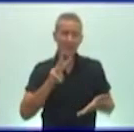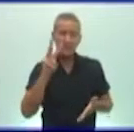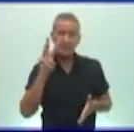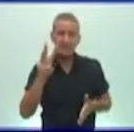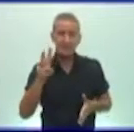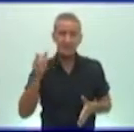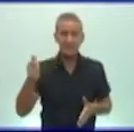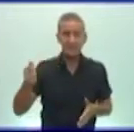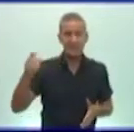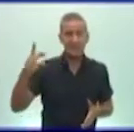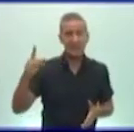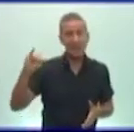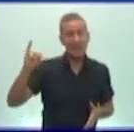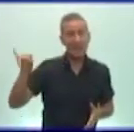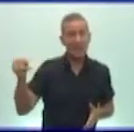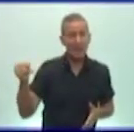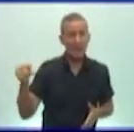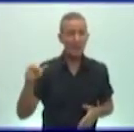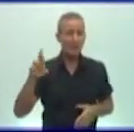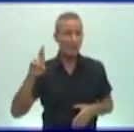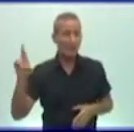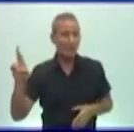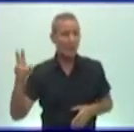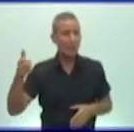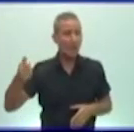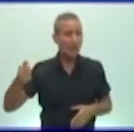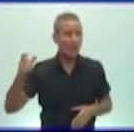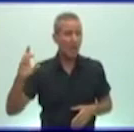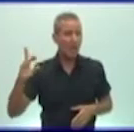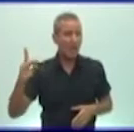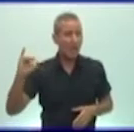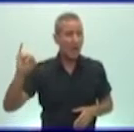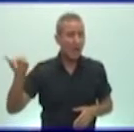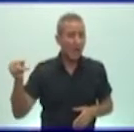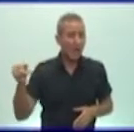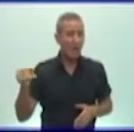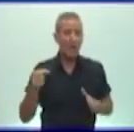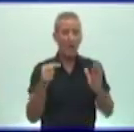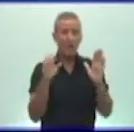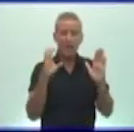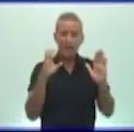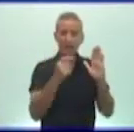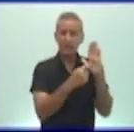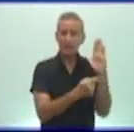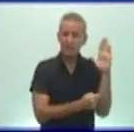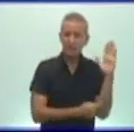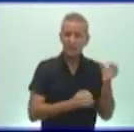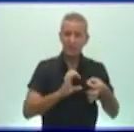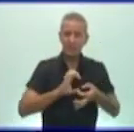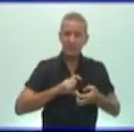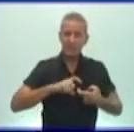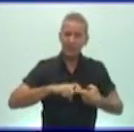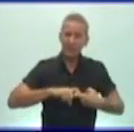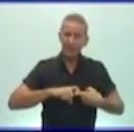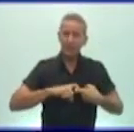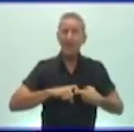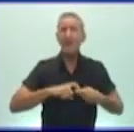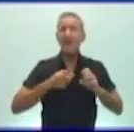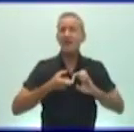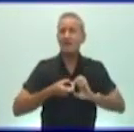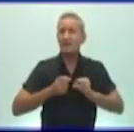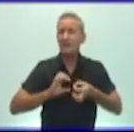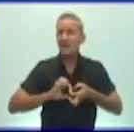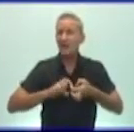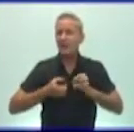adjetivos. Recuerden que los adjetivos son las categorías gramaticales que califican, describen al sustantivo. Van a